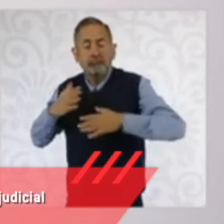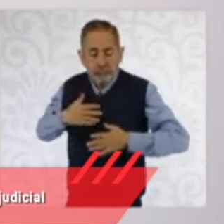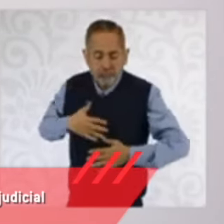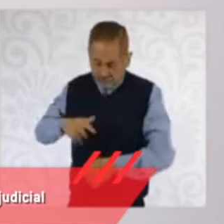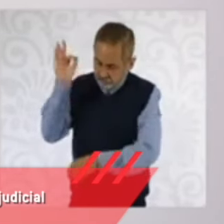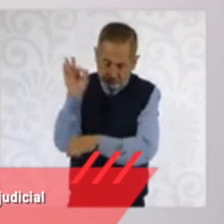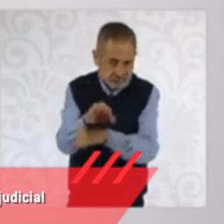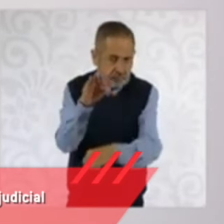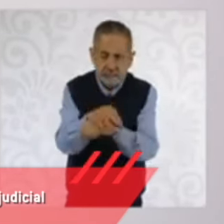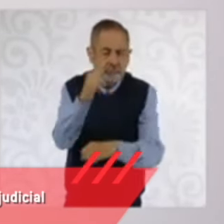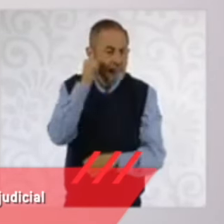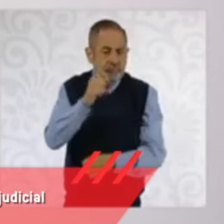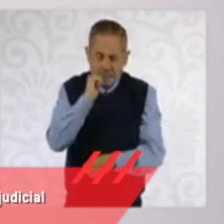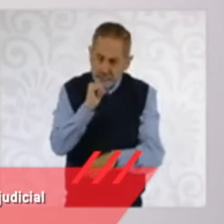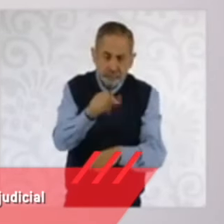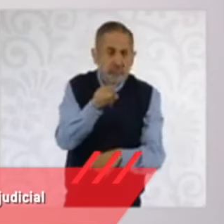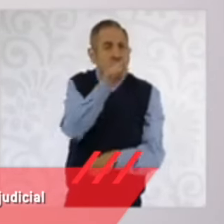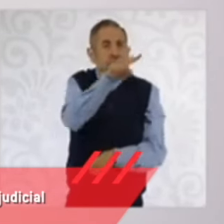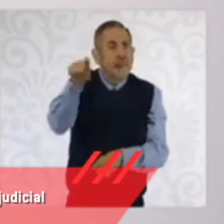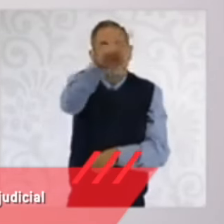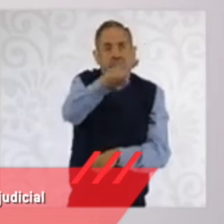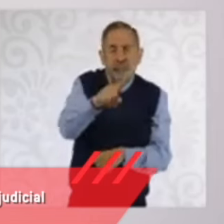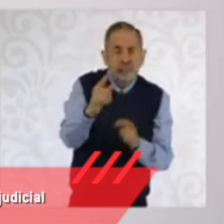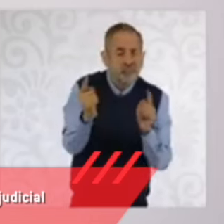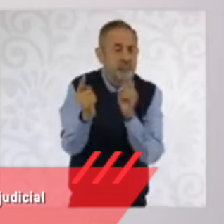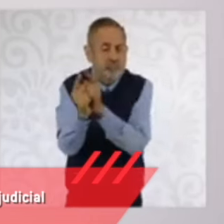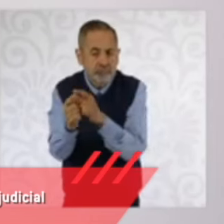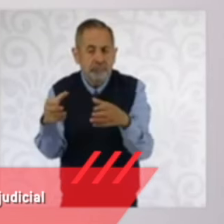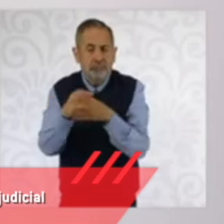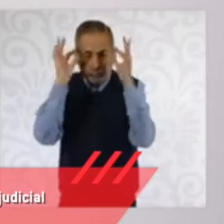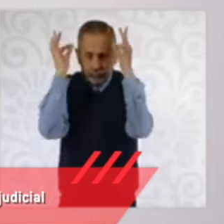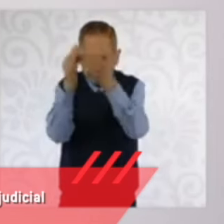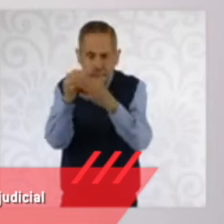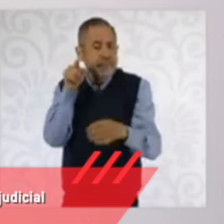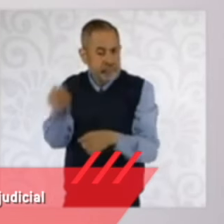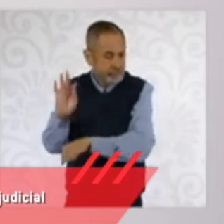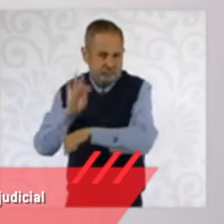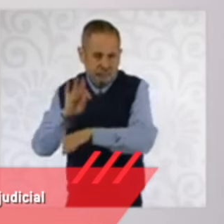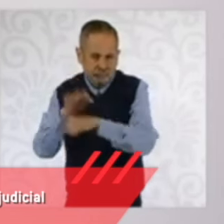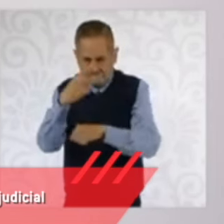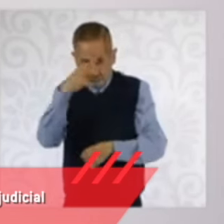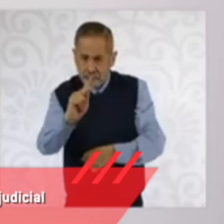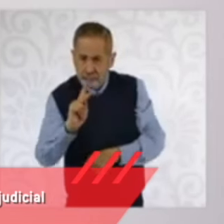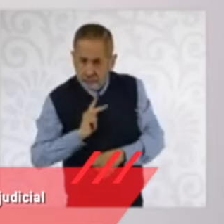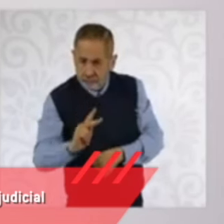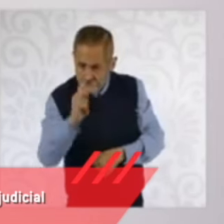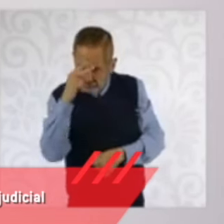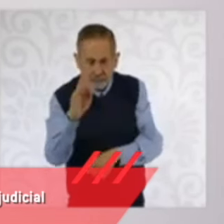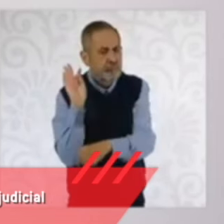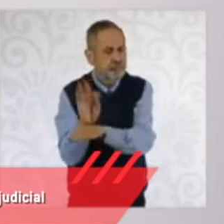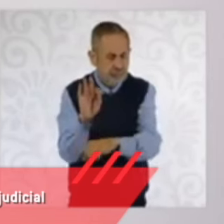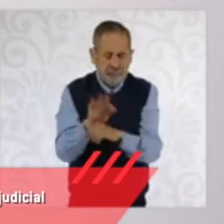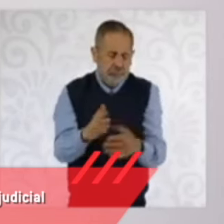reforman adicionan y derogan diversas disposiciones de la constitución política de los Estados Unidos Mexicanos por la